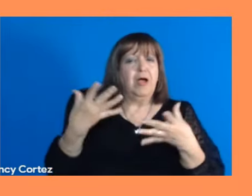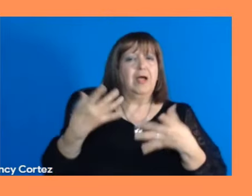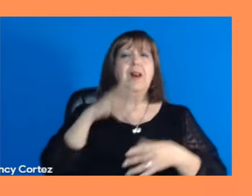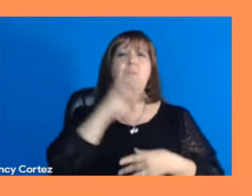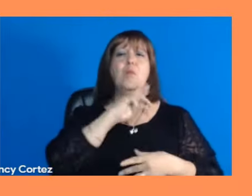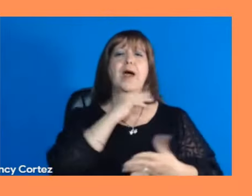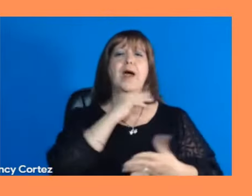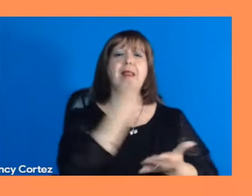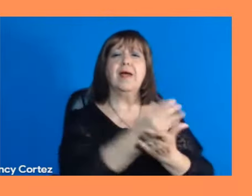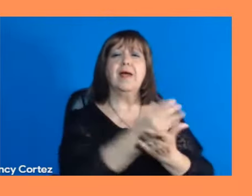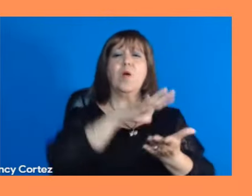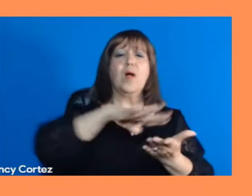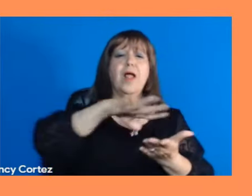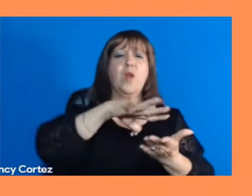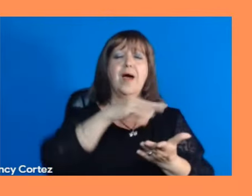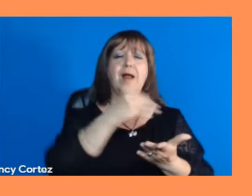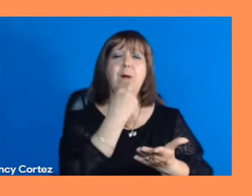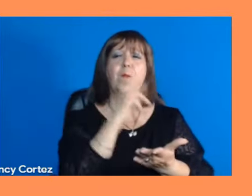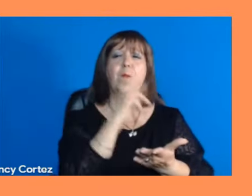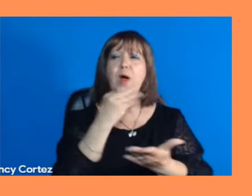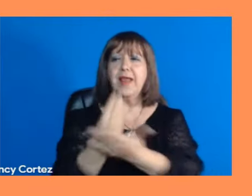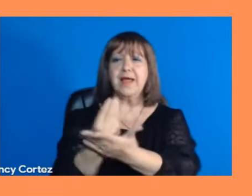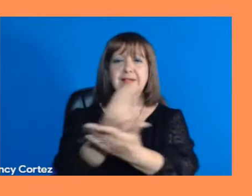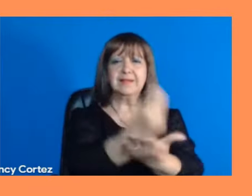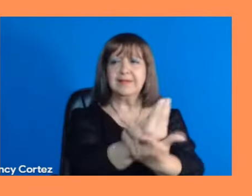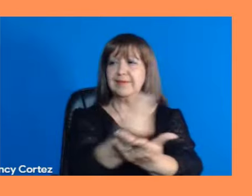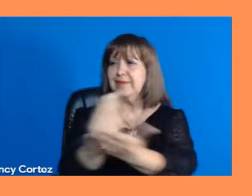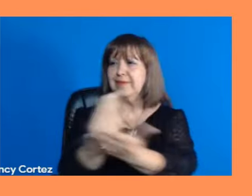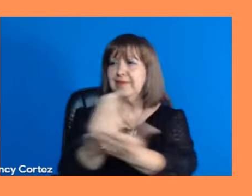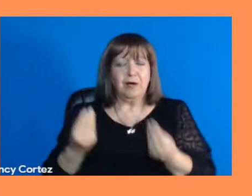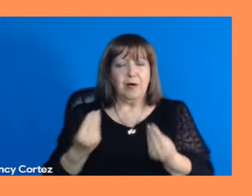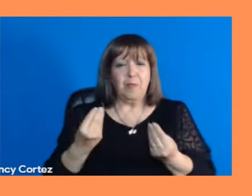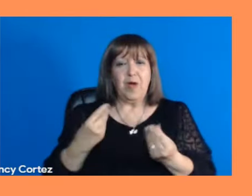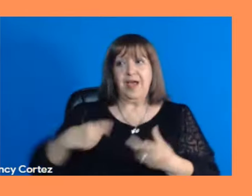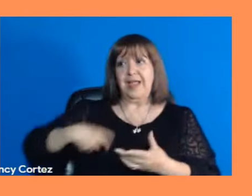sectores subalternizados de la sociedad en nuestros programas.